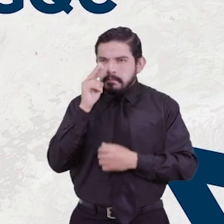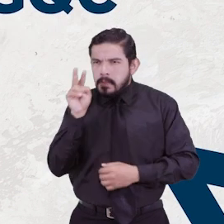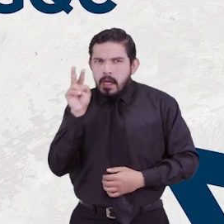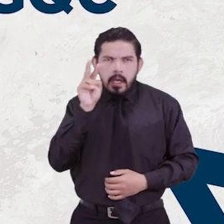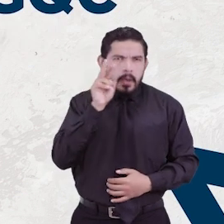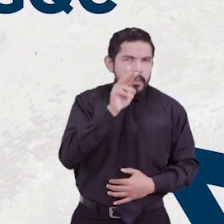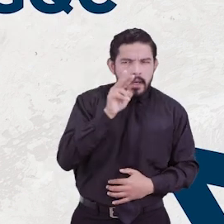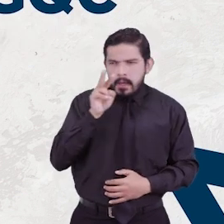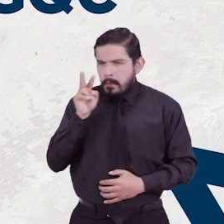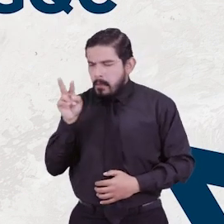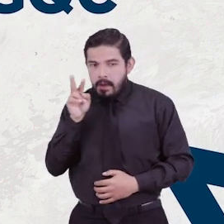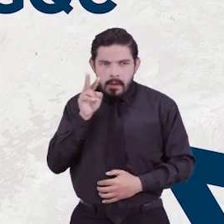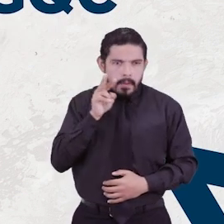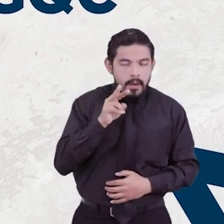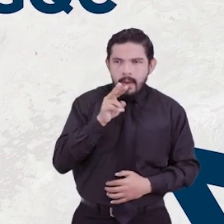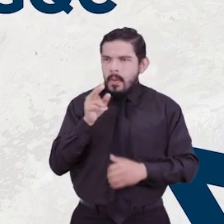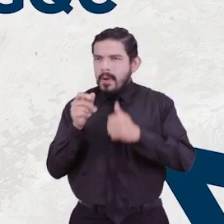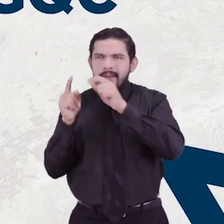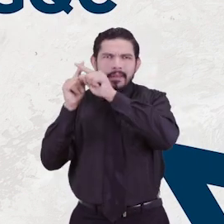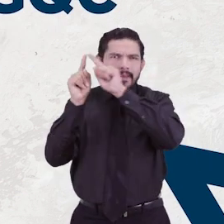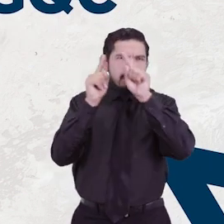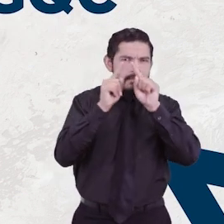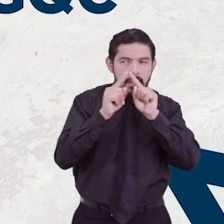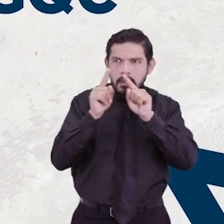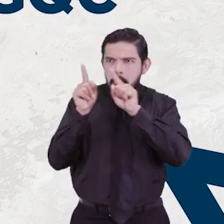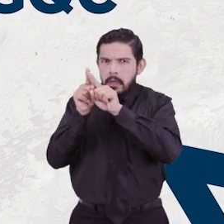mira atentamente el conjunto de letras y encontrarás la respuesta.